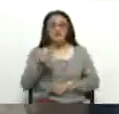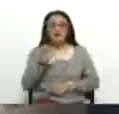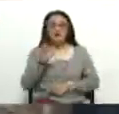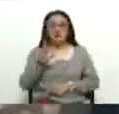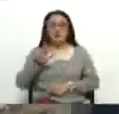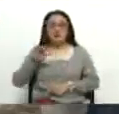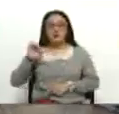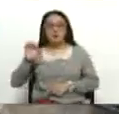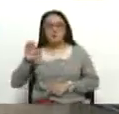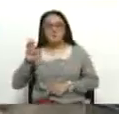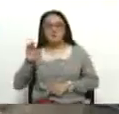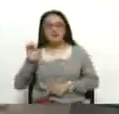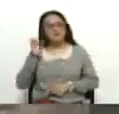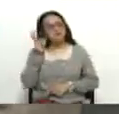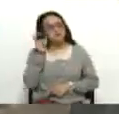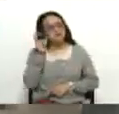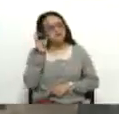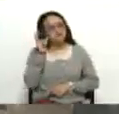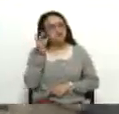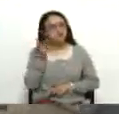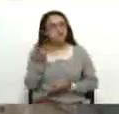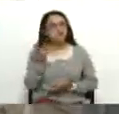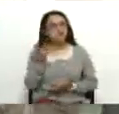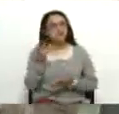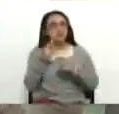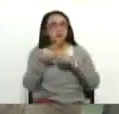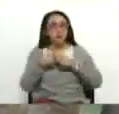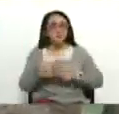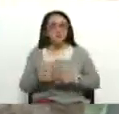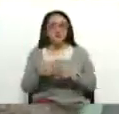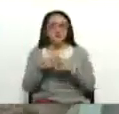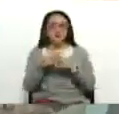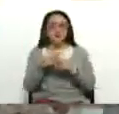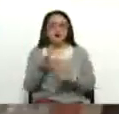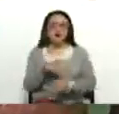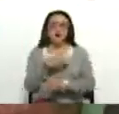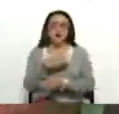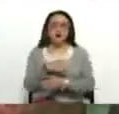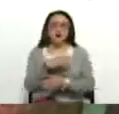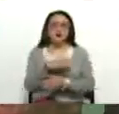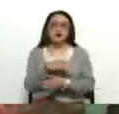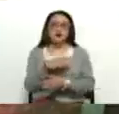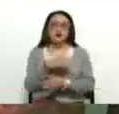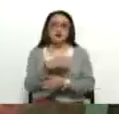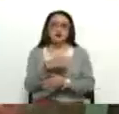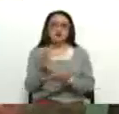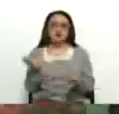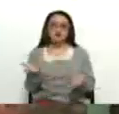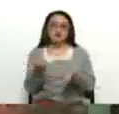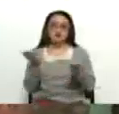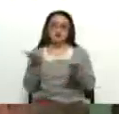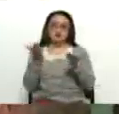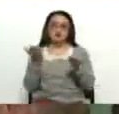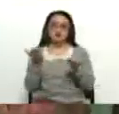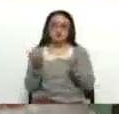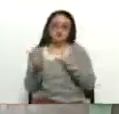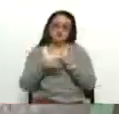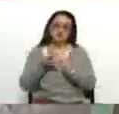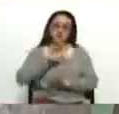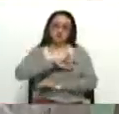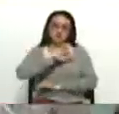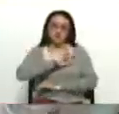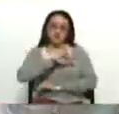como podemos escuchar, le ofrece un gran homenaje con cantos, elevando cada una de esas reivindicaciones